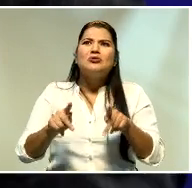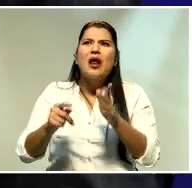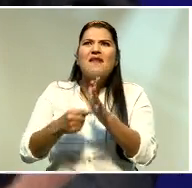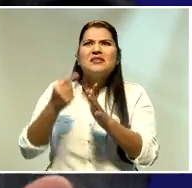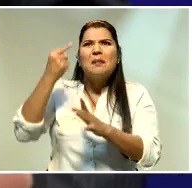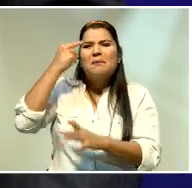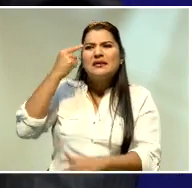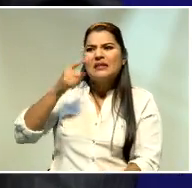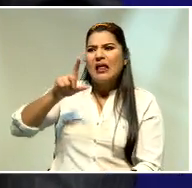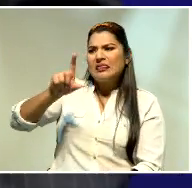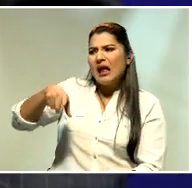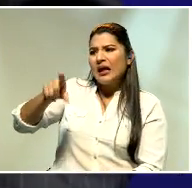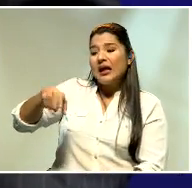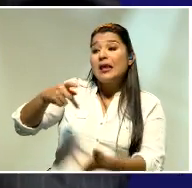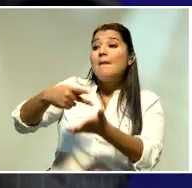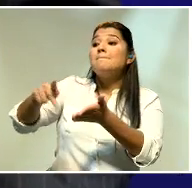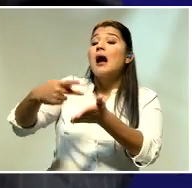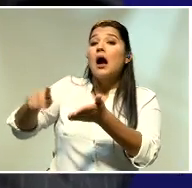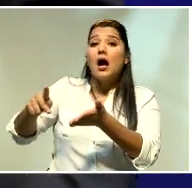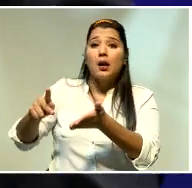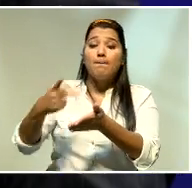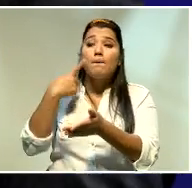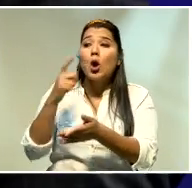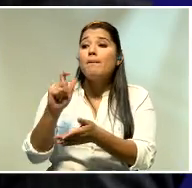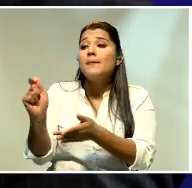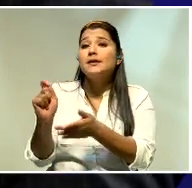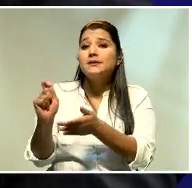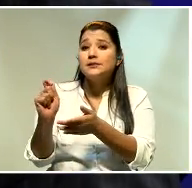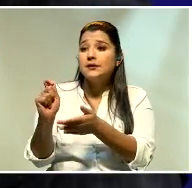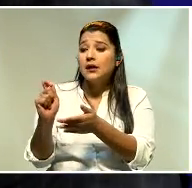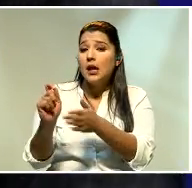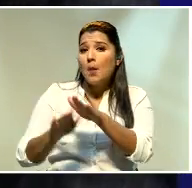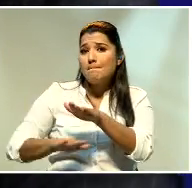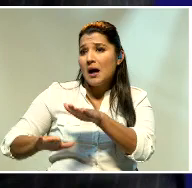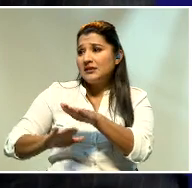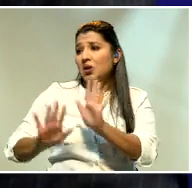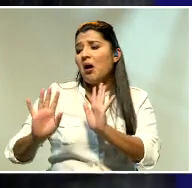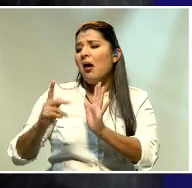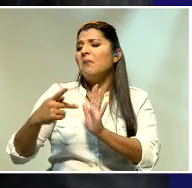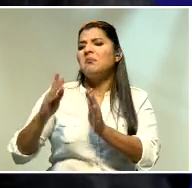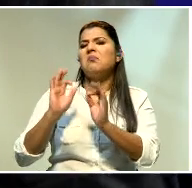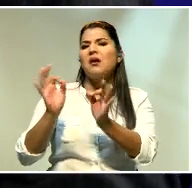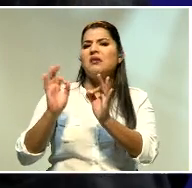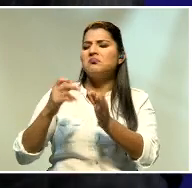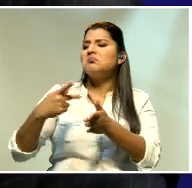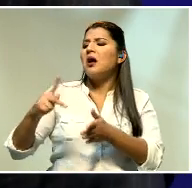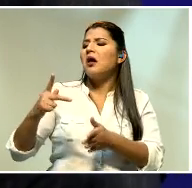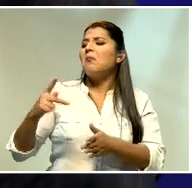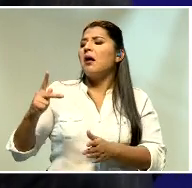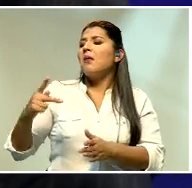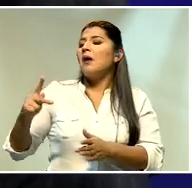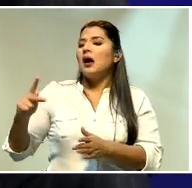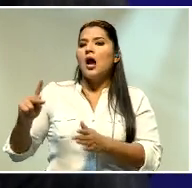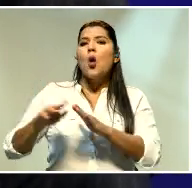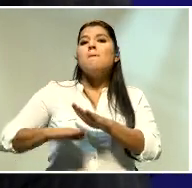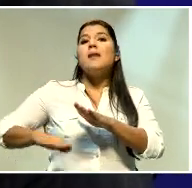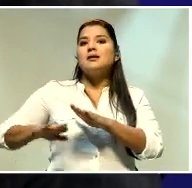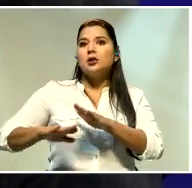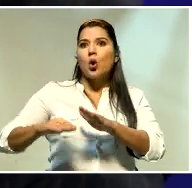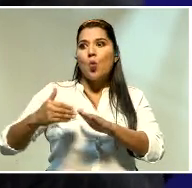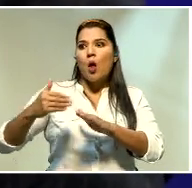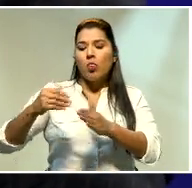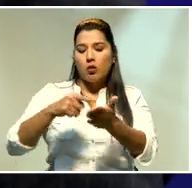tarjeta tiene que pagar nada más la cuota mínima y que ya con eso está bien. Y después cuando ve el cuentón está